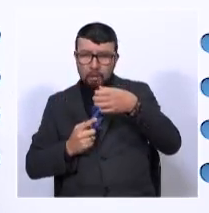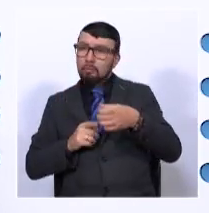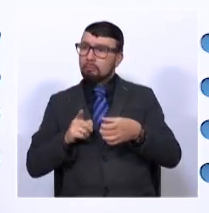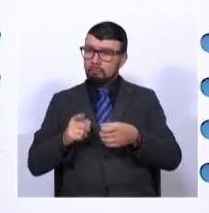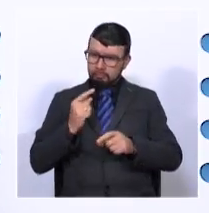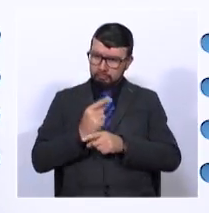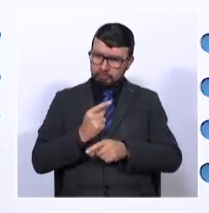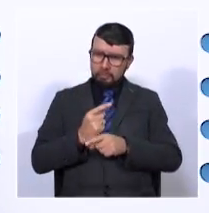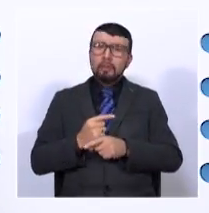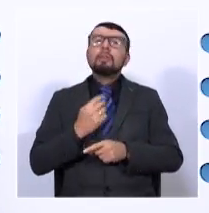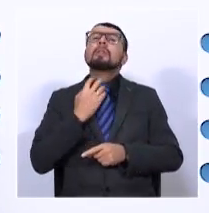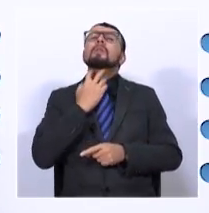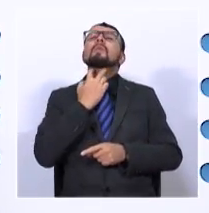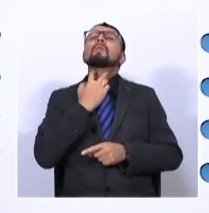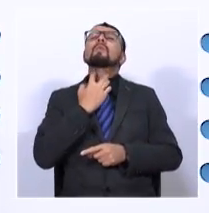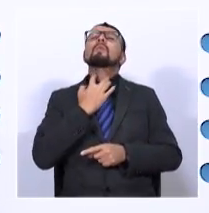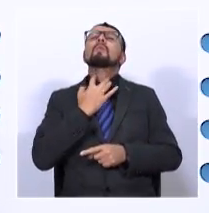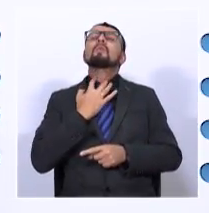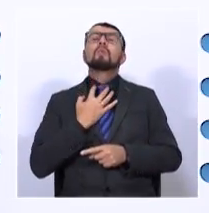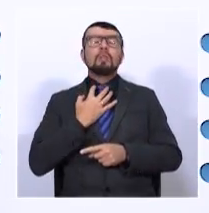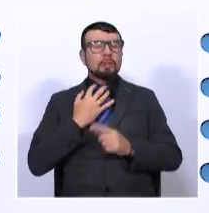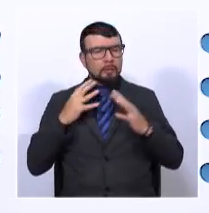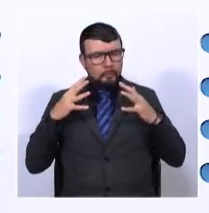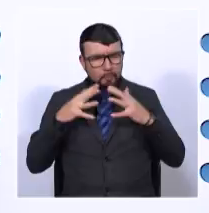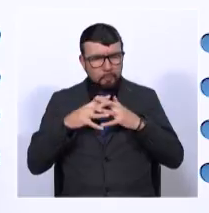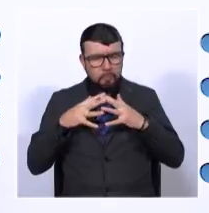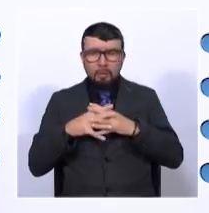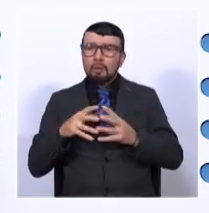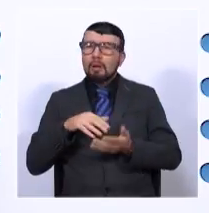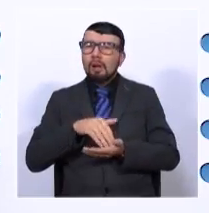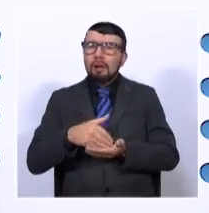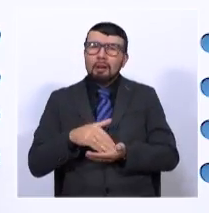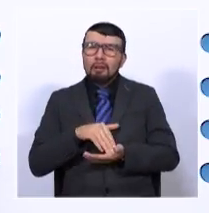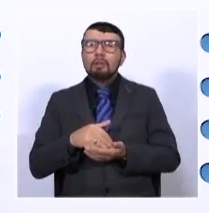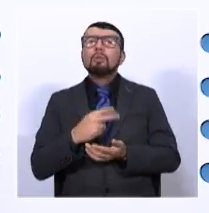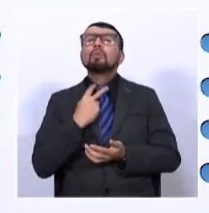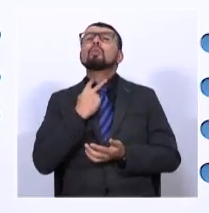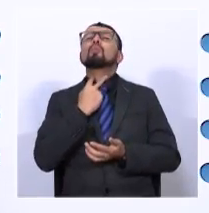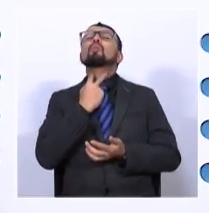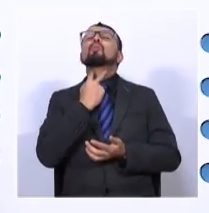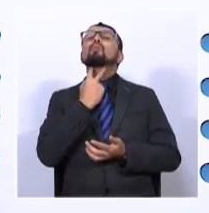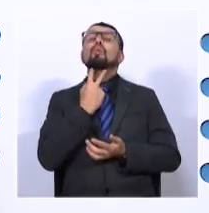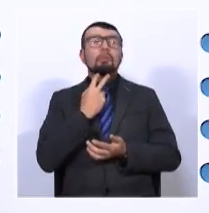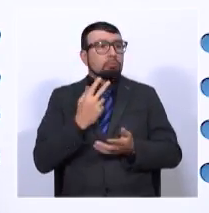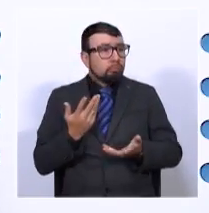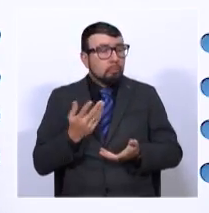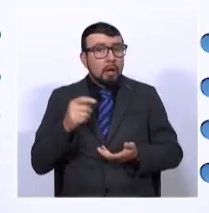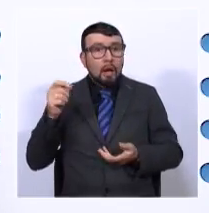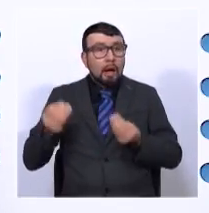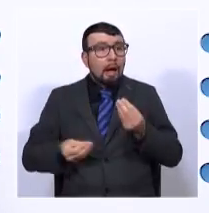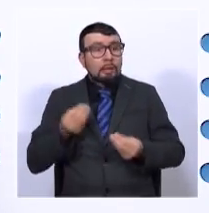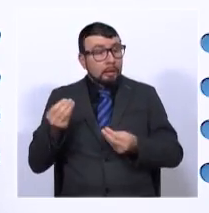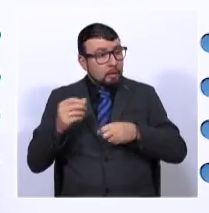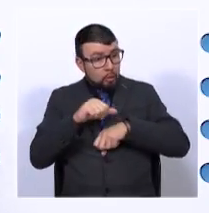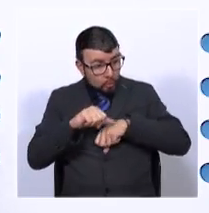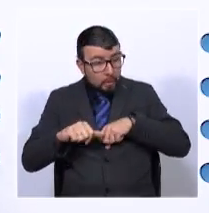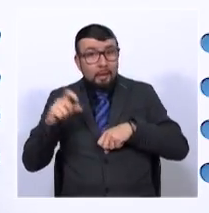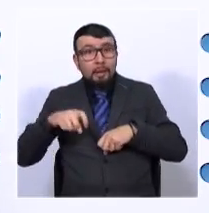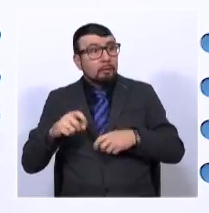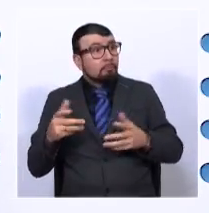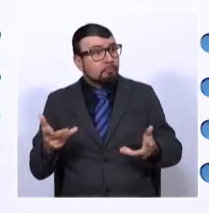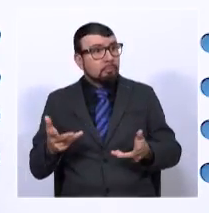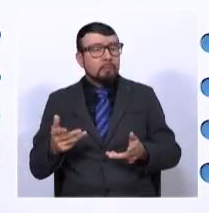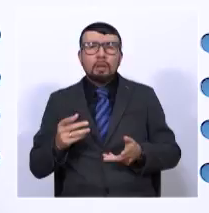afectado los músculos de mi cuello y de la fuerza de sus cuerdas bucales y si es necesaria una cirugía. Estoy esperando